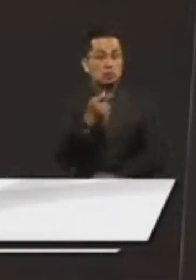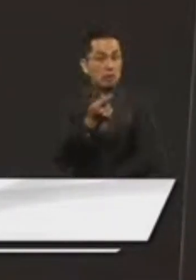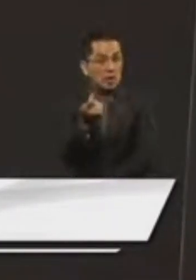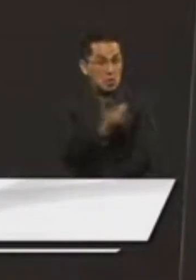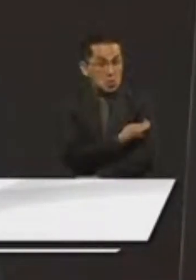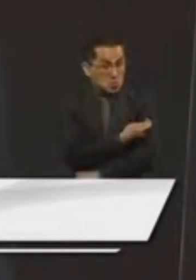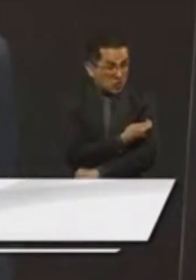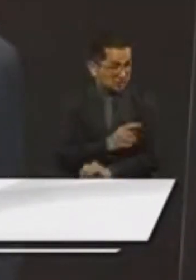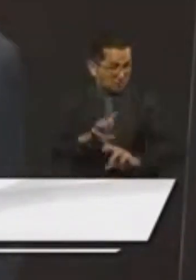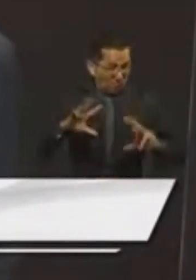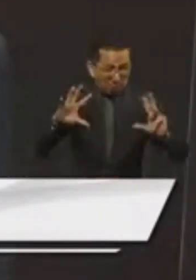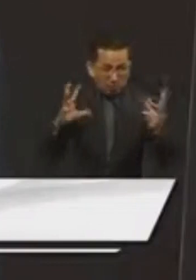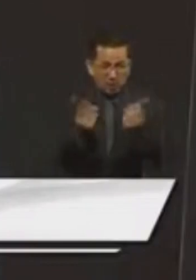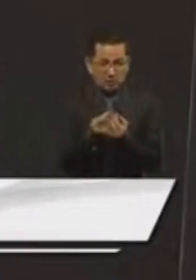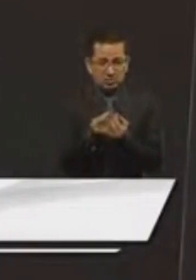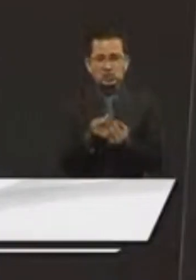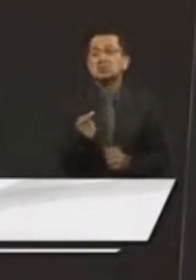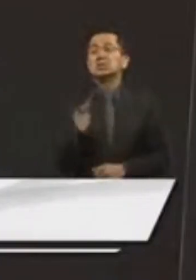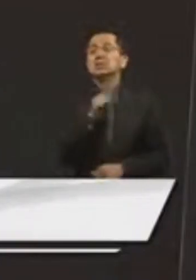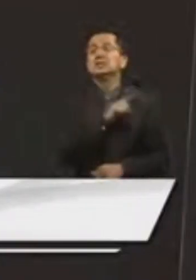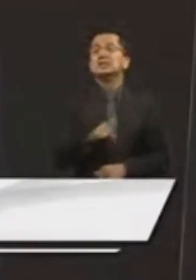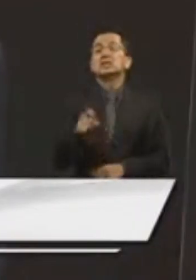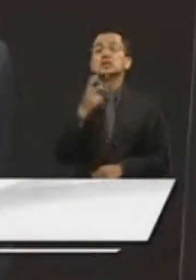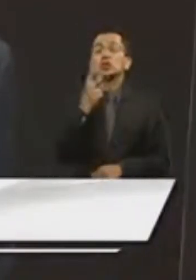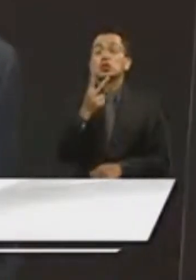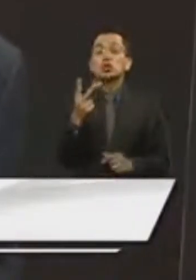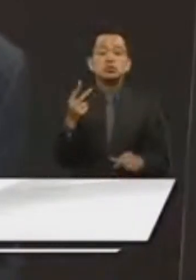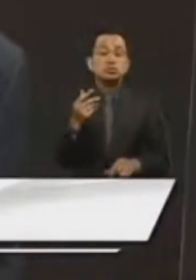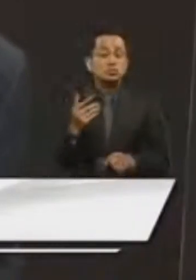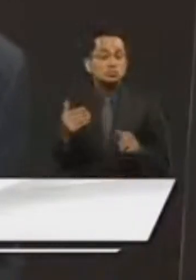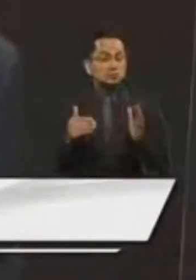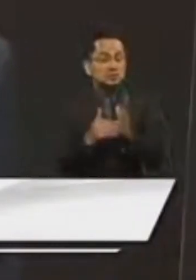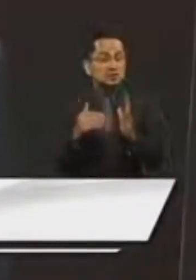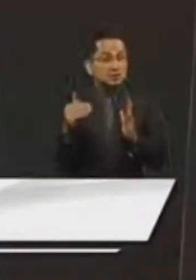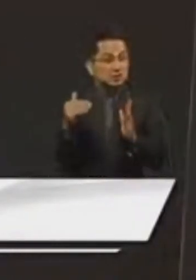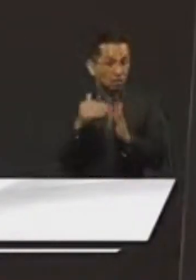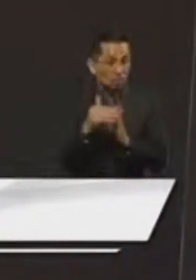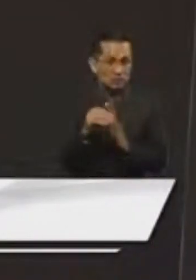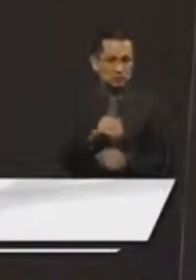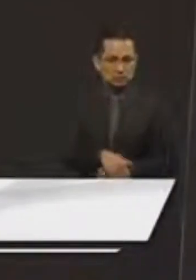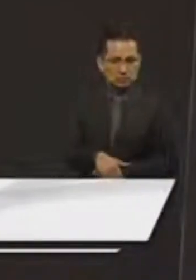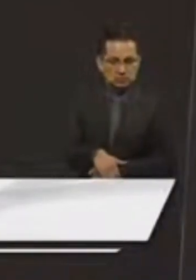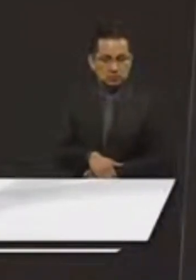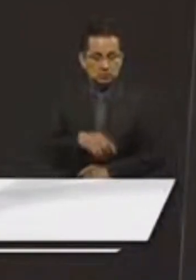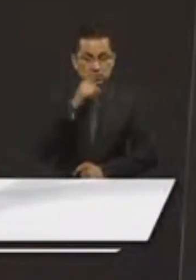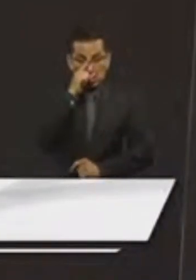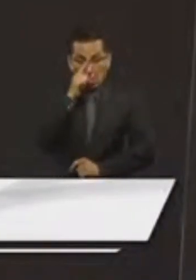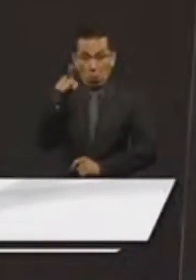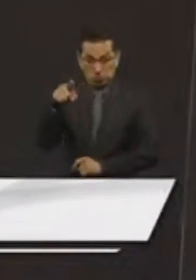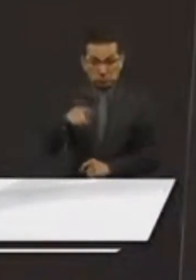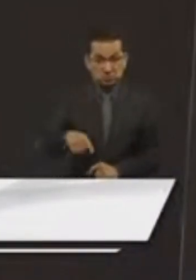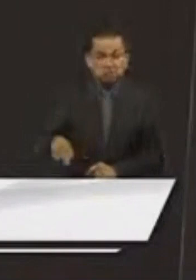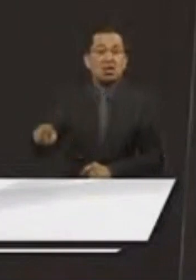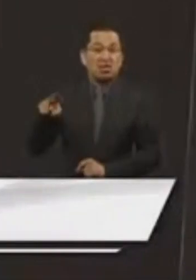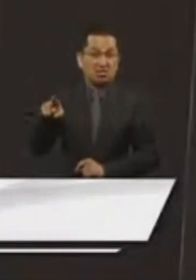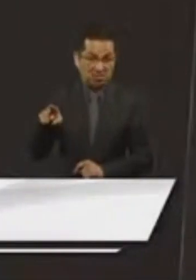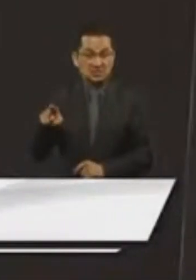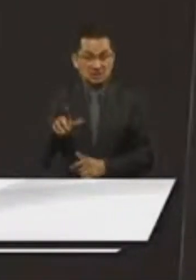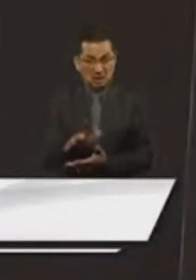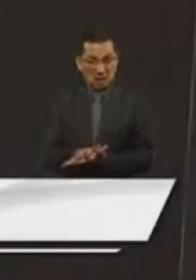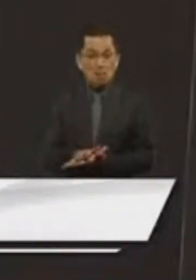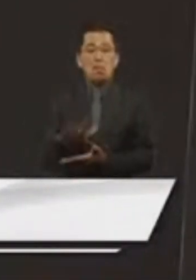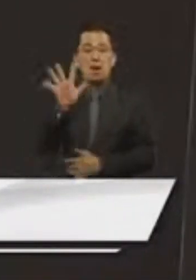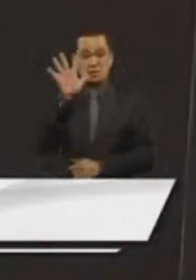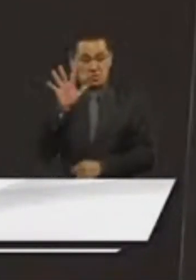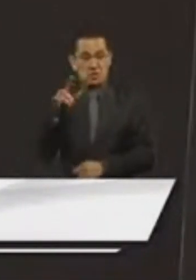102 millones, la mayoría de ustedes, salvo los que tienen avión privado, se han vacunado